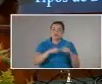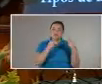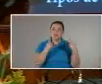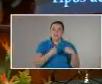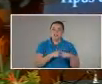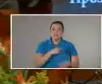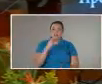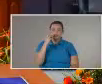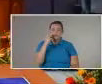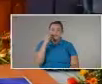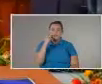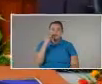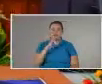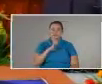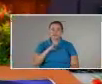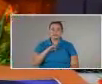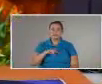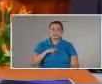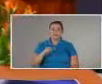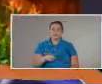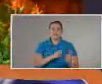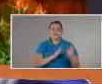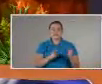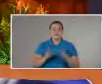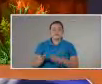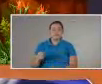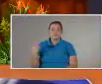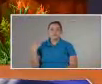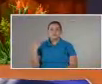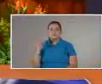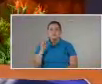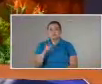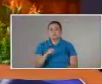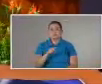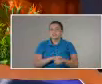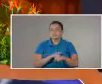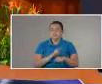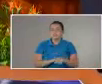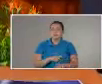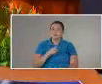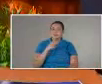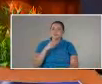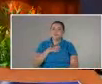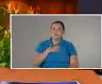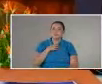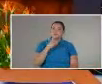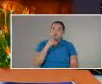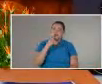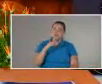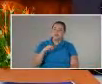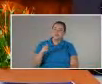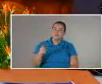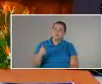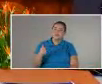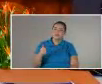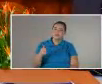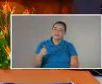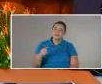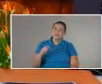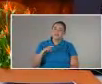estar preparados para ese momento. Pero no nos preparamos, hermano. No, es que es mi nena. Mi nena va a seguir siempre siendo mi nena.